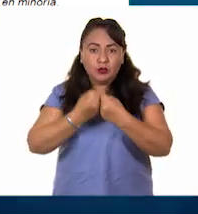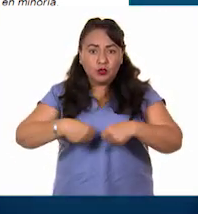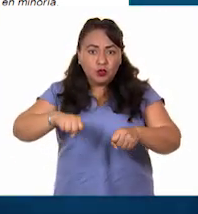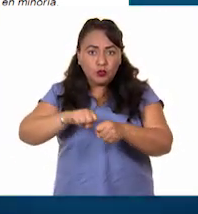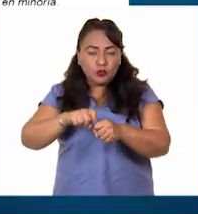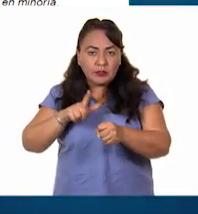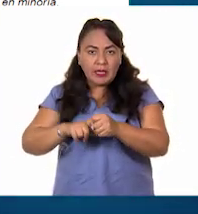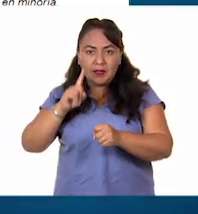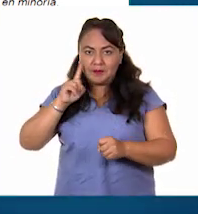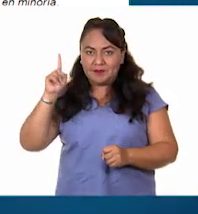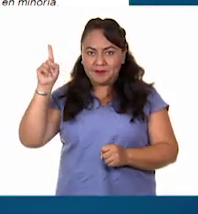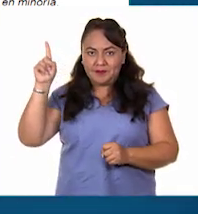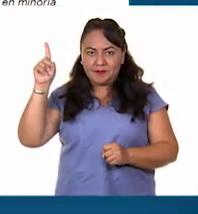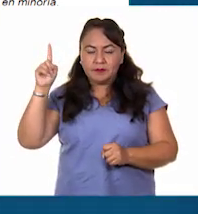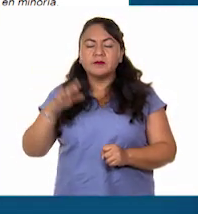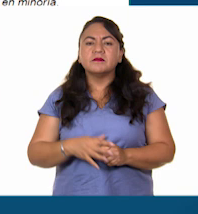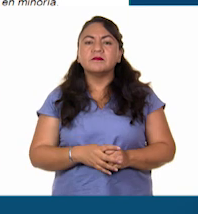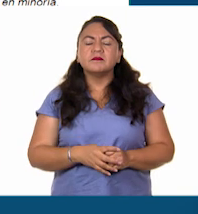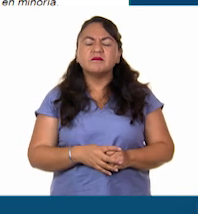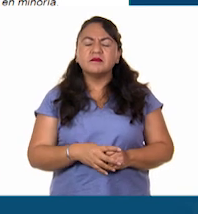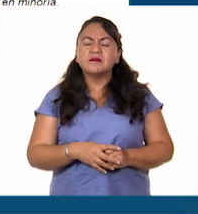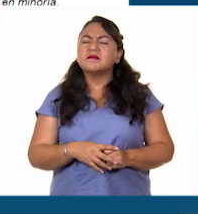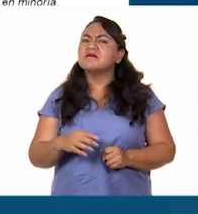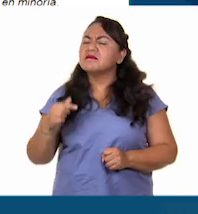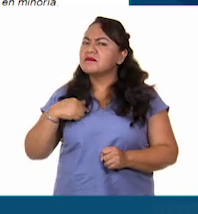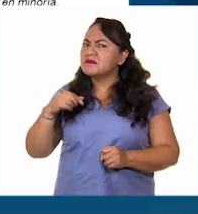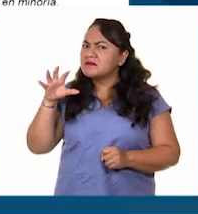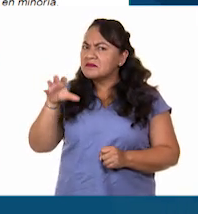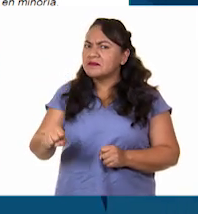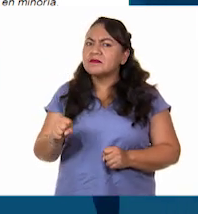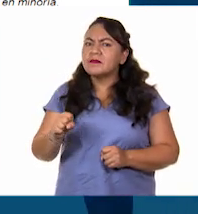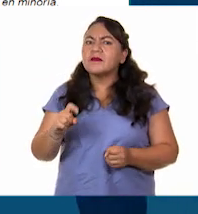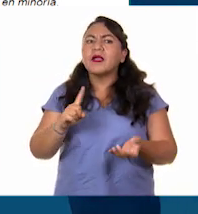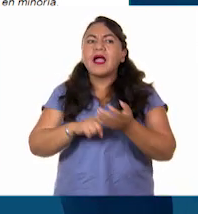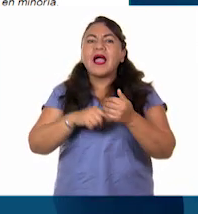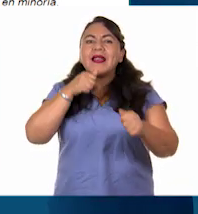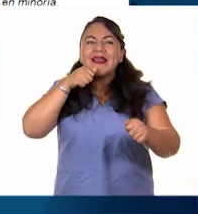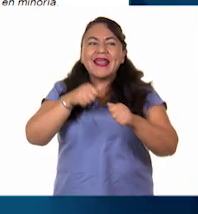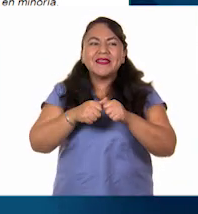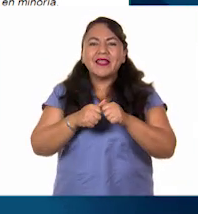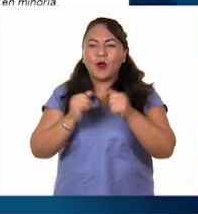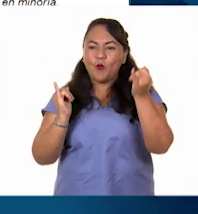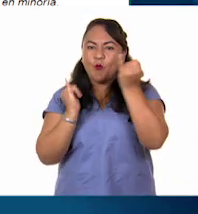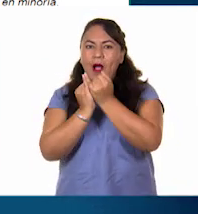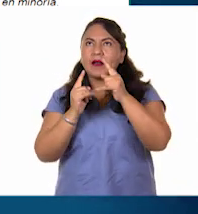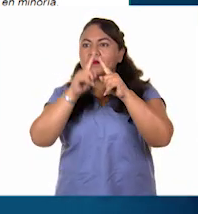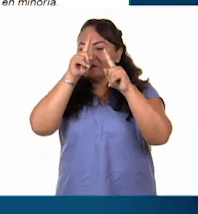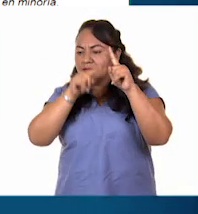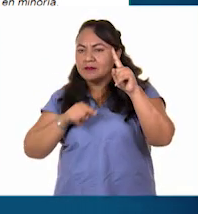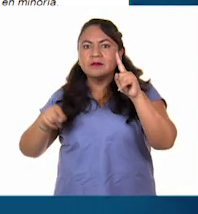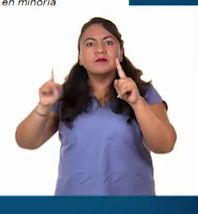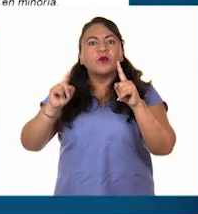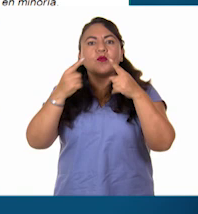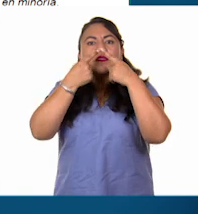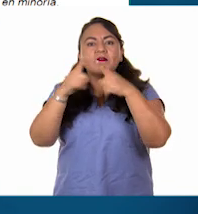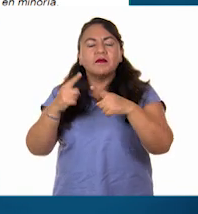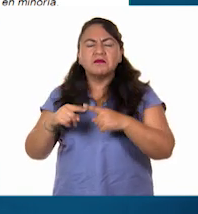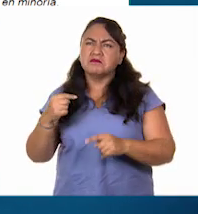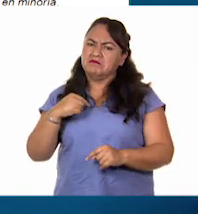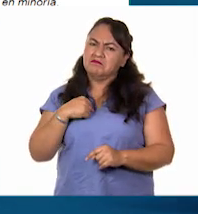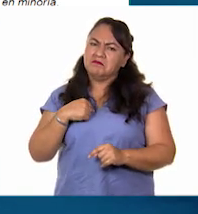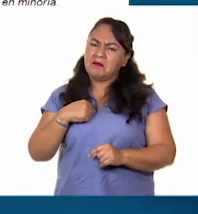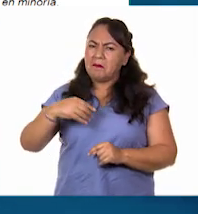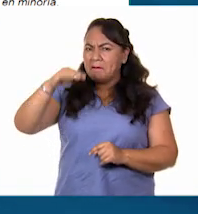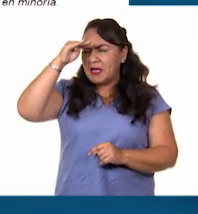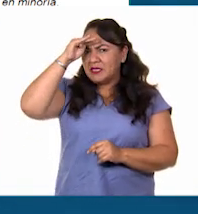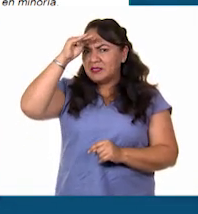la atención que los dos subtítulos tienen formatos gráficos diferentes, por lo que pues, yo hubiera